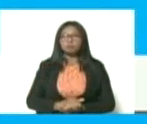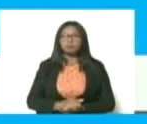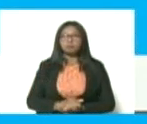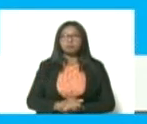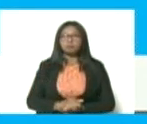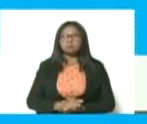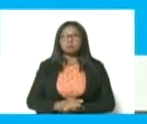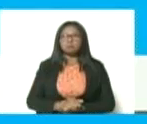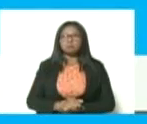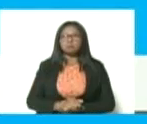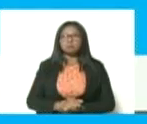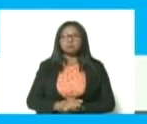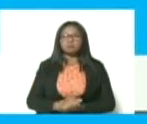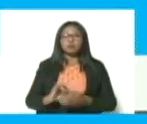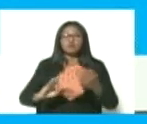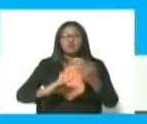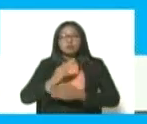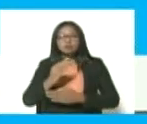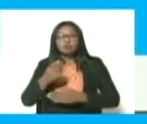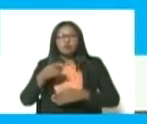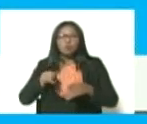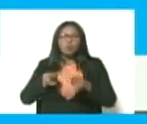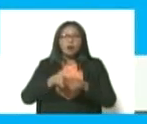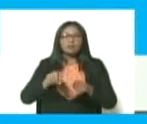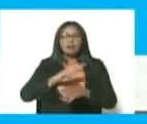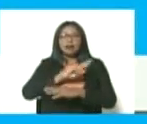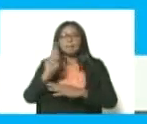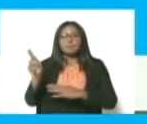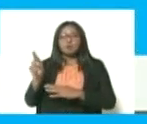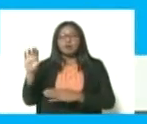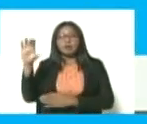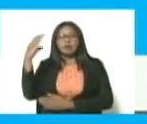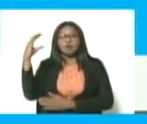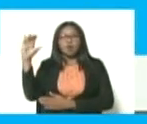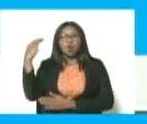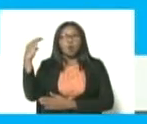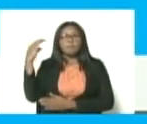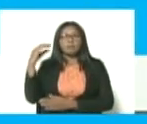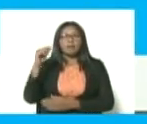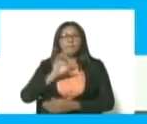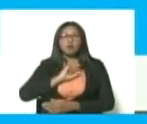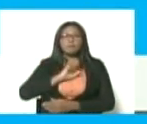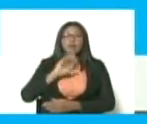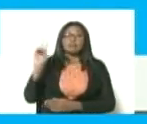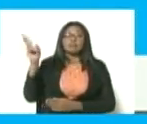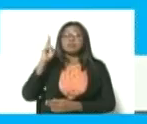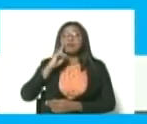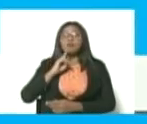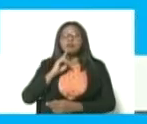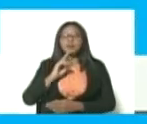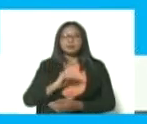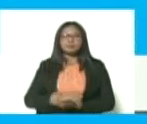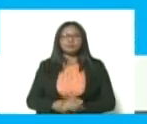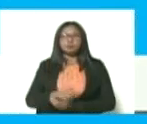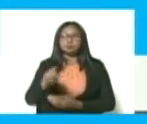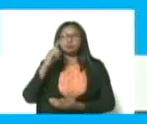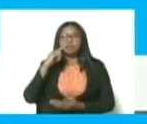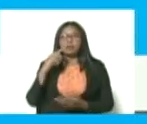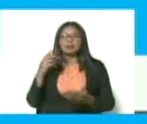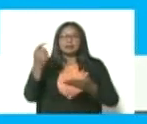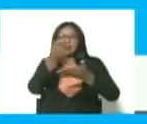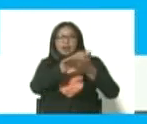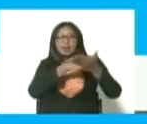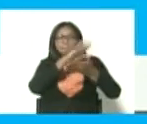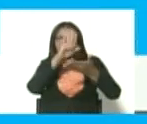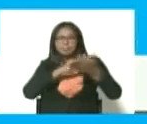en lo que fue la fundación de la República de Colombia, la Colombia de Bolívar. Si ustedes ven el mapa de